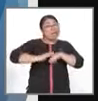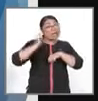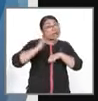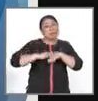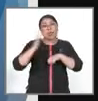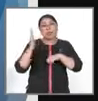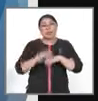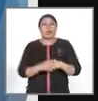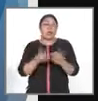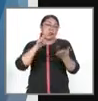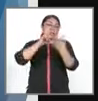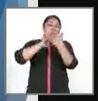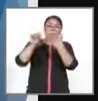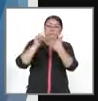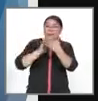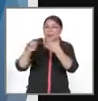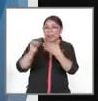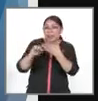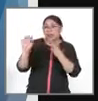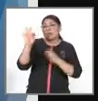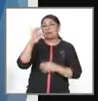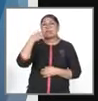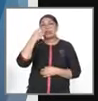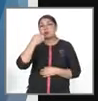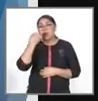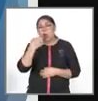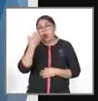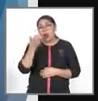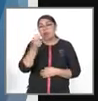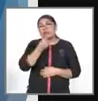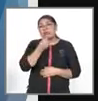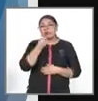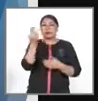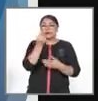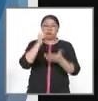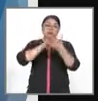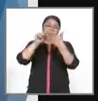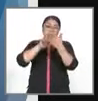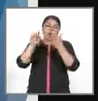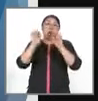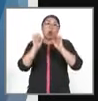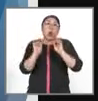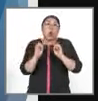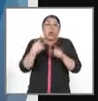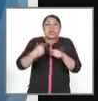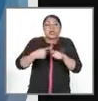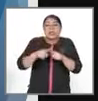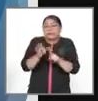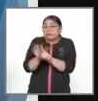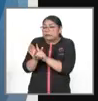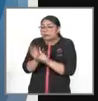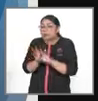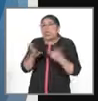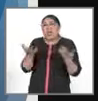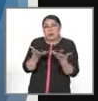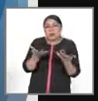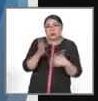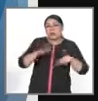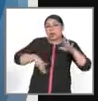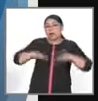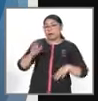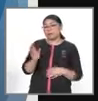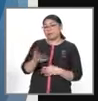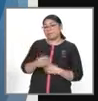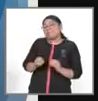por las escuelas o Porque no tenemos con quién dejar a nuestros hijos decidimos eh cederlos o incluso dejarlos solos en casa por